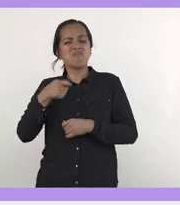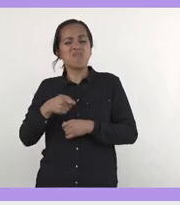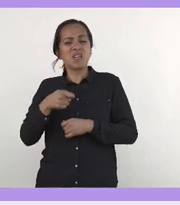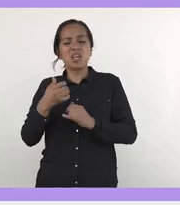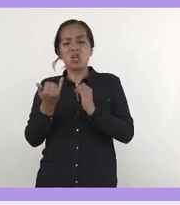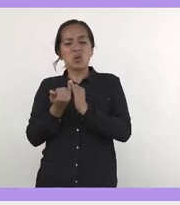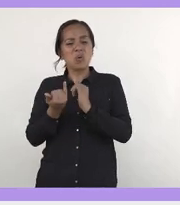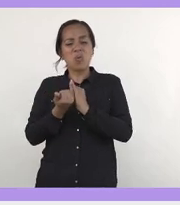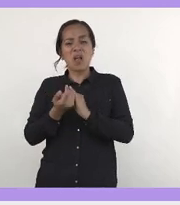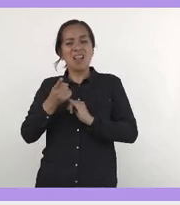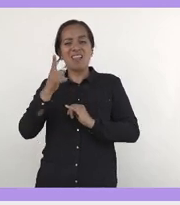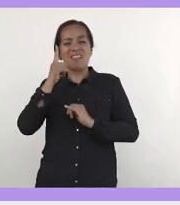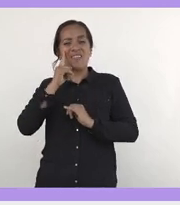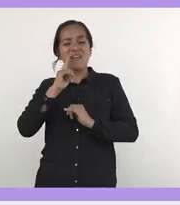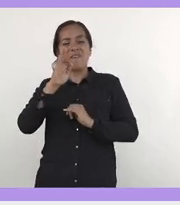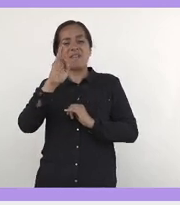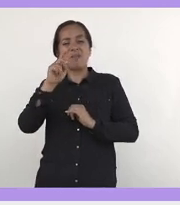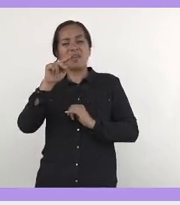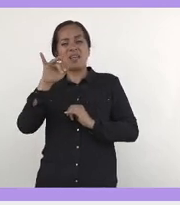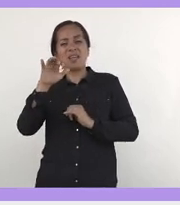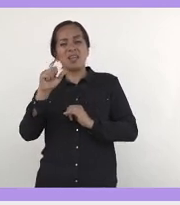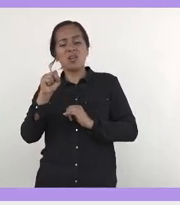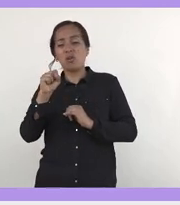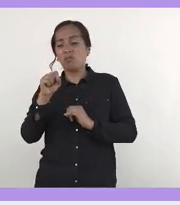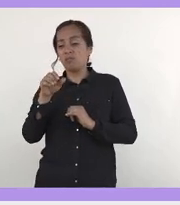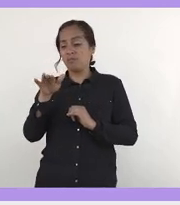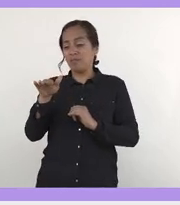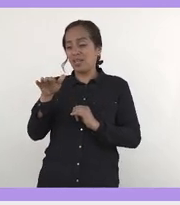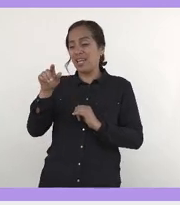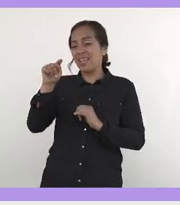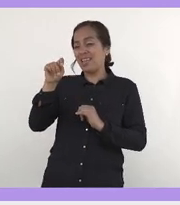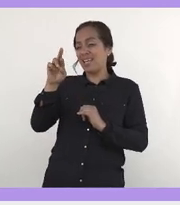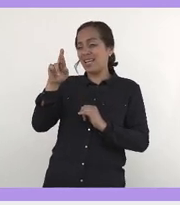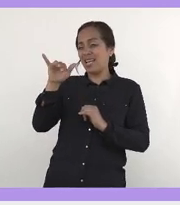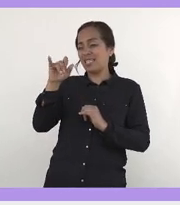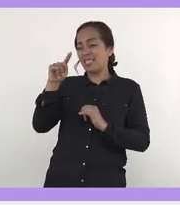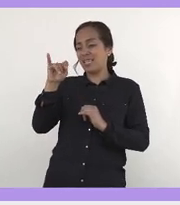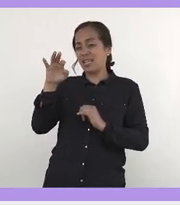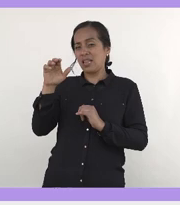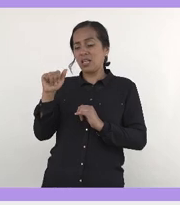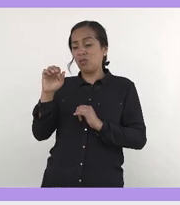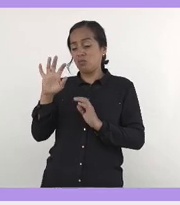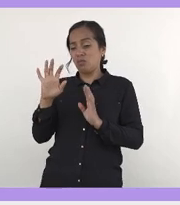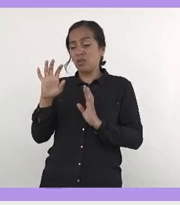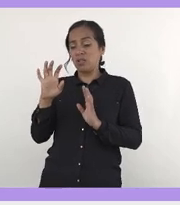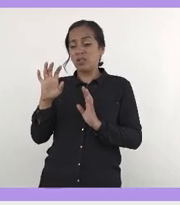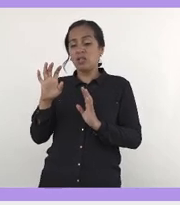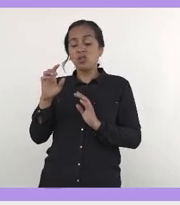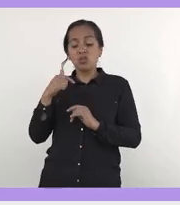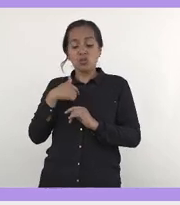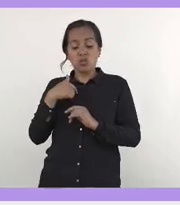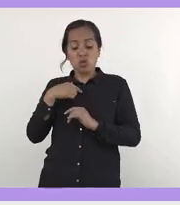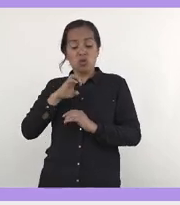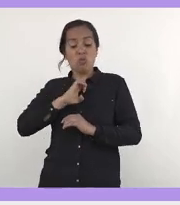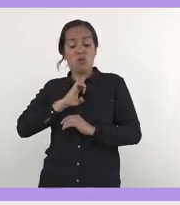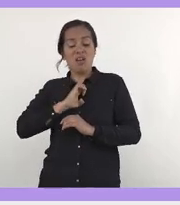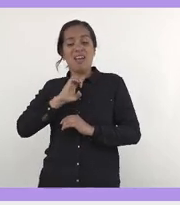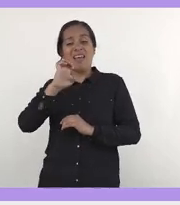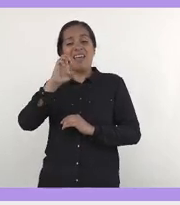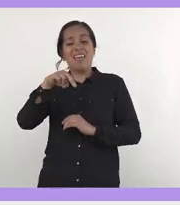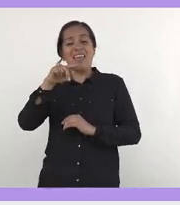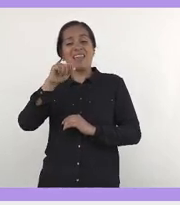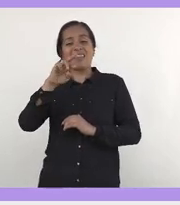femenino mi Tere no te quiero como o sea pero es como un ejemplo para que nos acordemos pero por ejemplo seas yo como entrenador